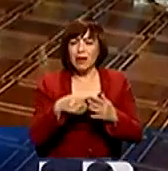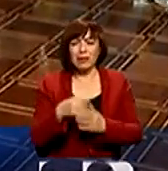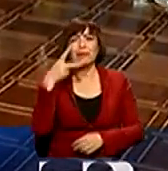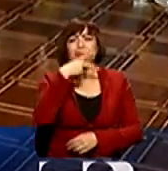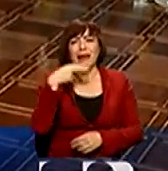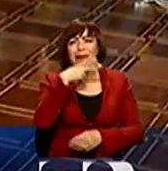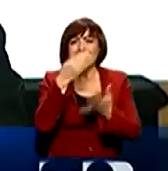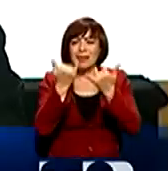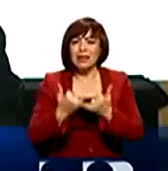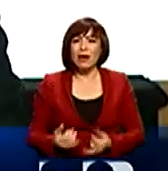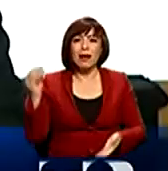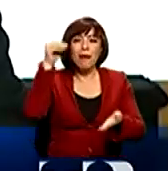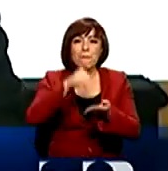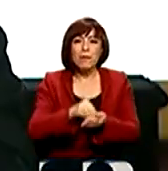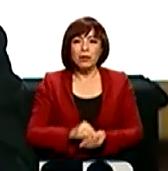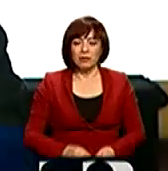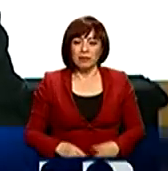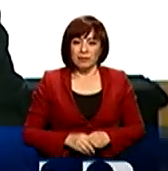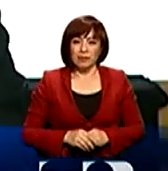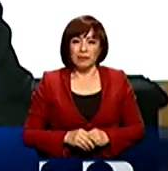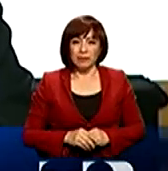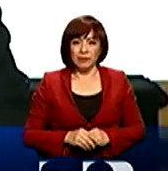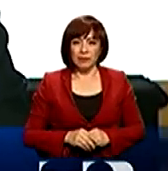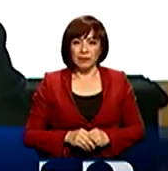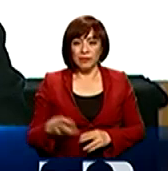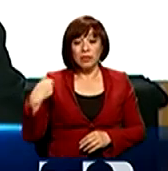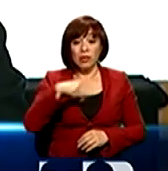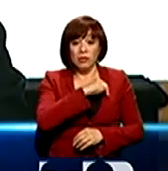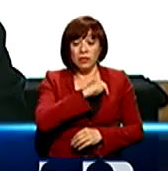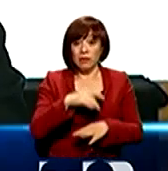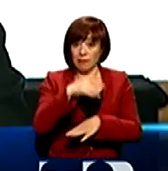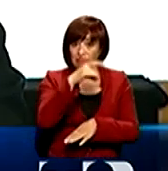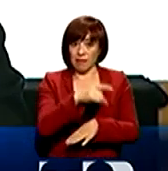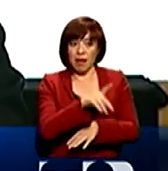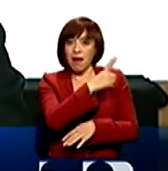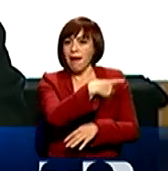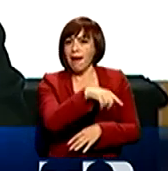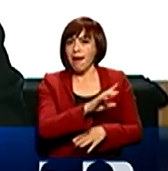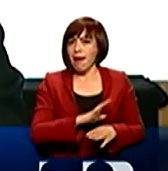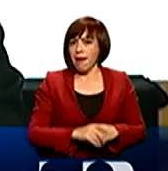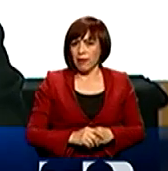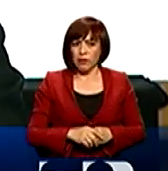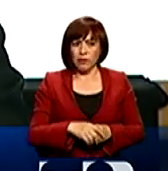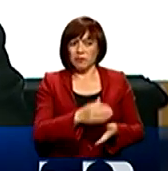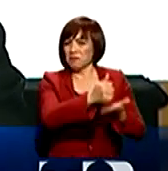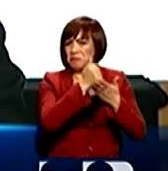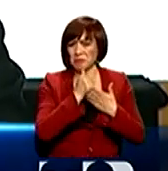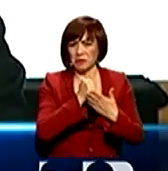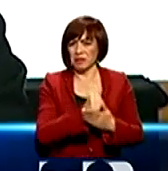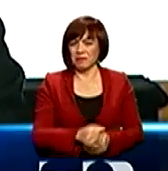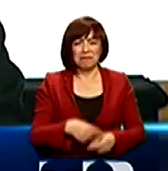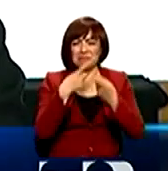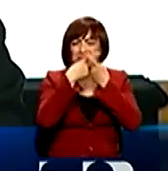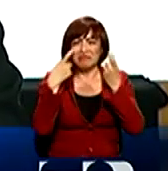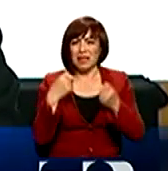en redes sociales. Bajo ninguna circunstancia dejemos que nos venzan los sinvergüenzas, los deshonestos. No vamos